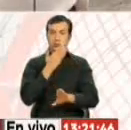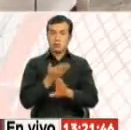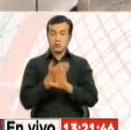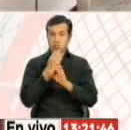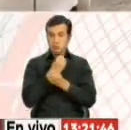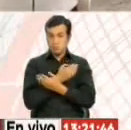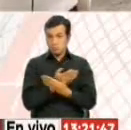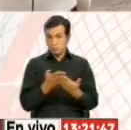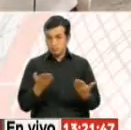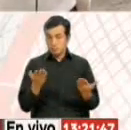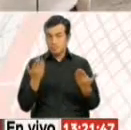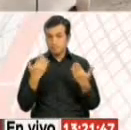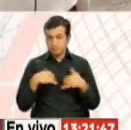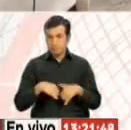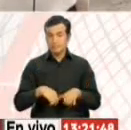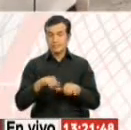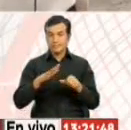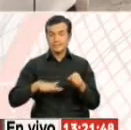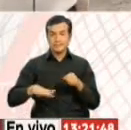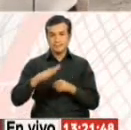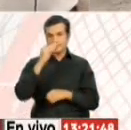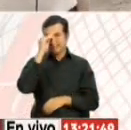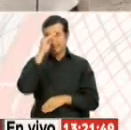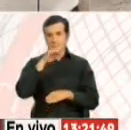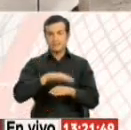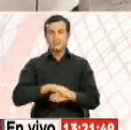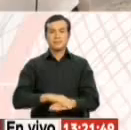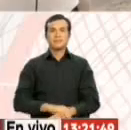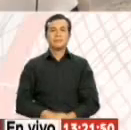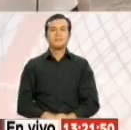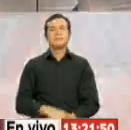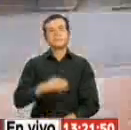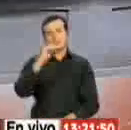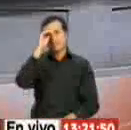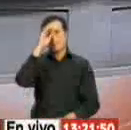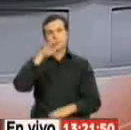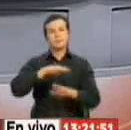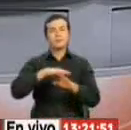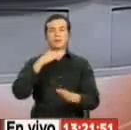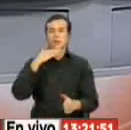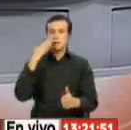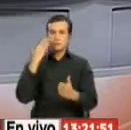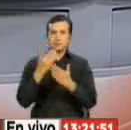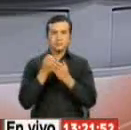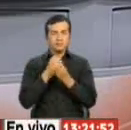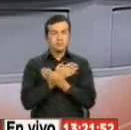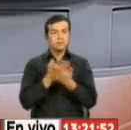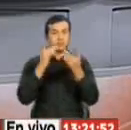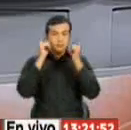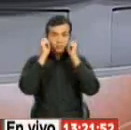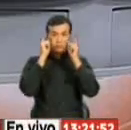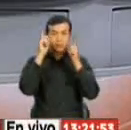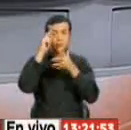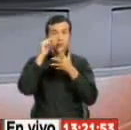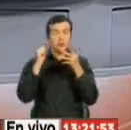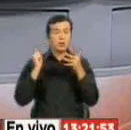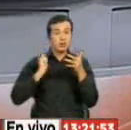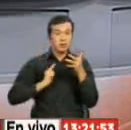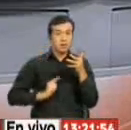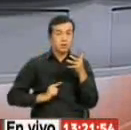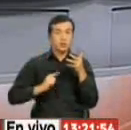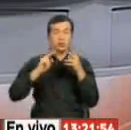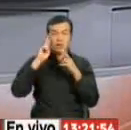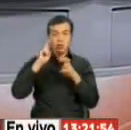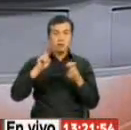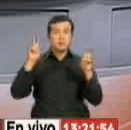que se desarrolla en la fiscalía distrital buenas tardes buenas tardes organ muchísimas gracias por ese informe pendiente de otros detalles esta investigación